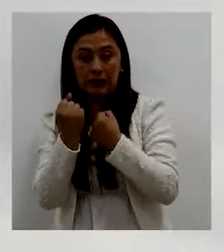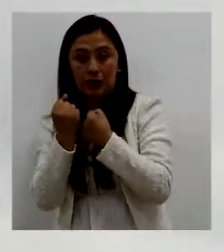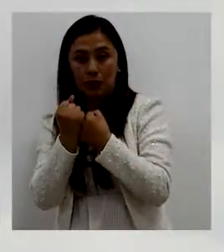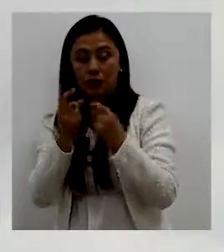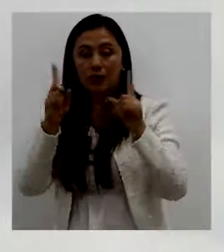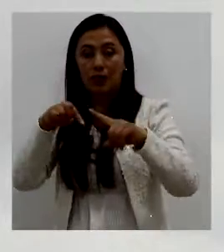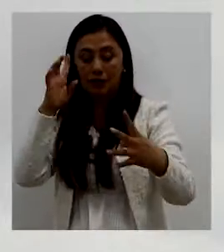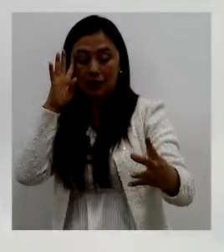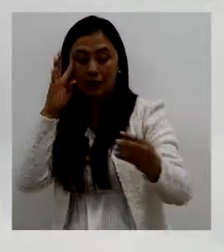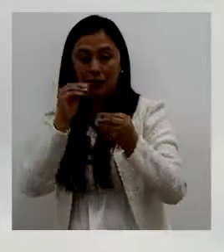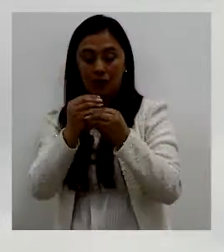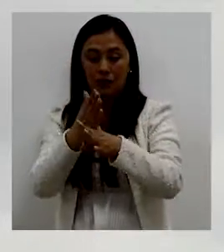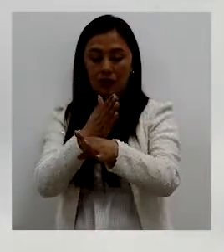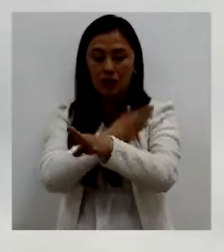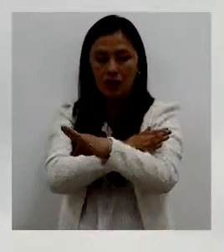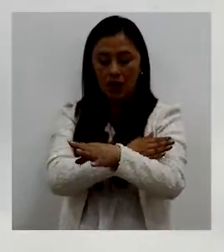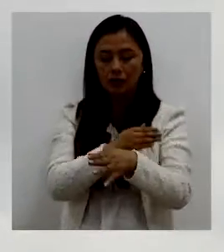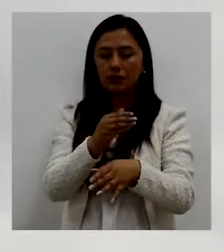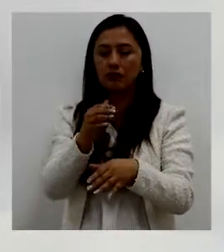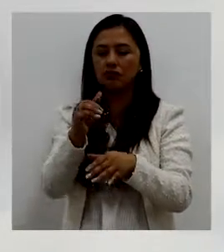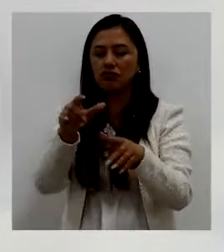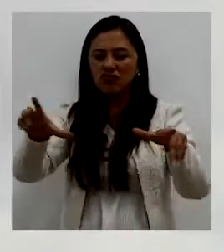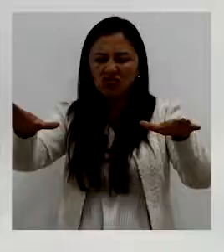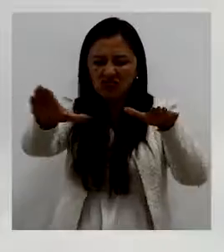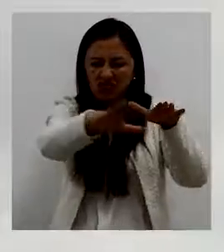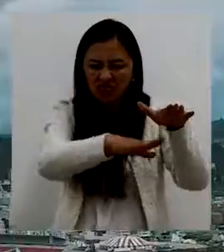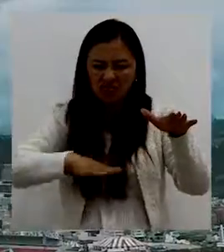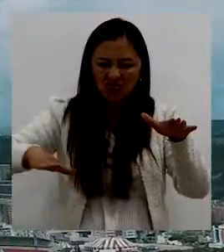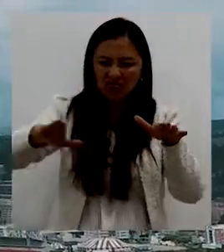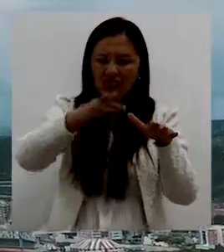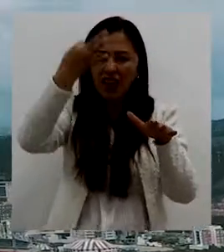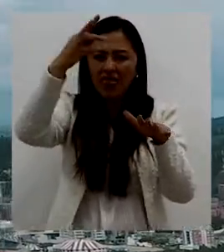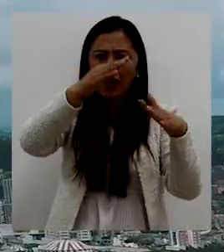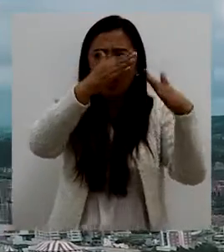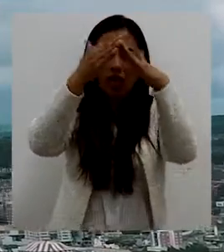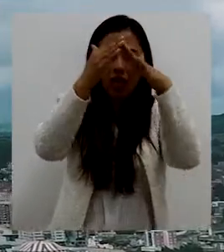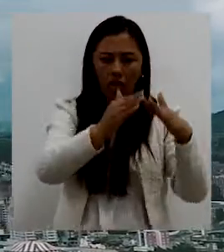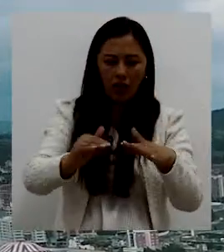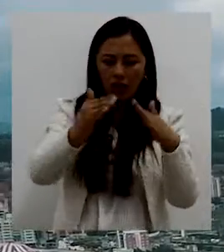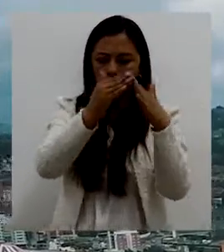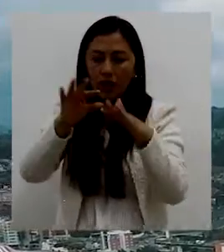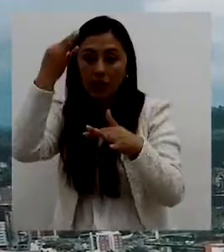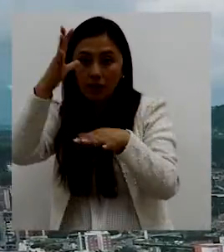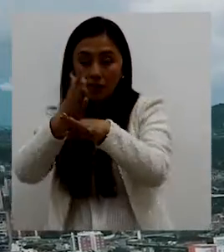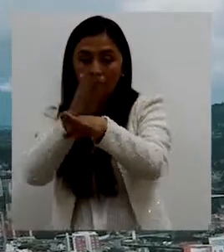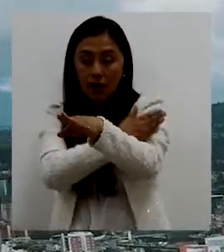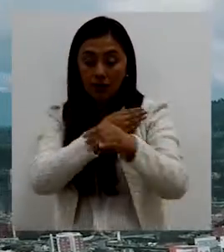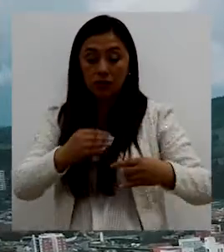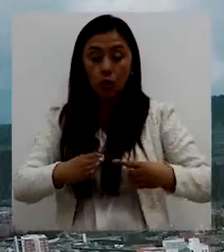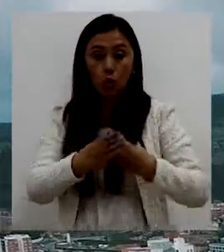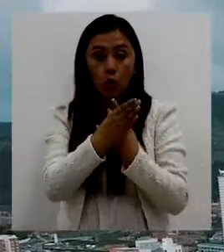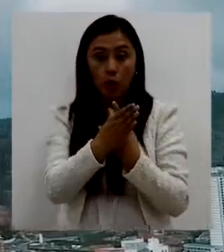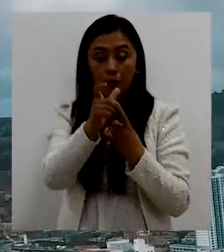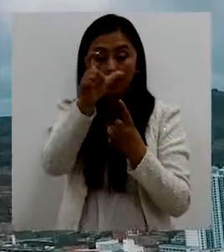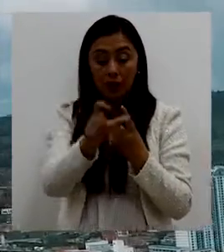Colombia un convenio para hacer el estudio de vulnerabilidad sísmica en el centro histórico de la ciudad de Tunja